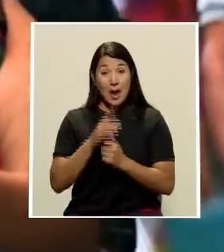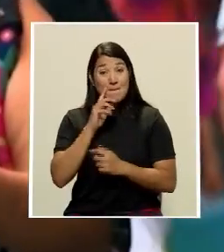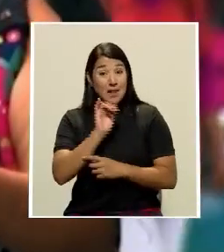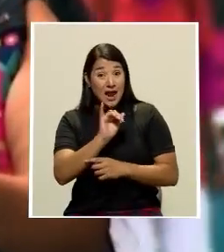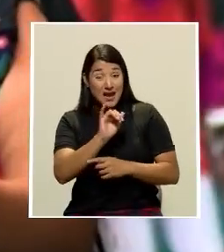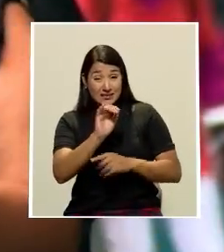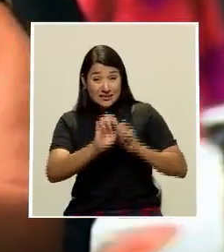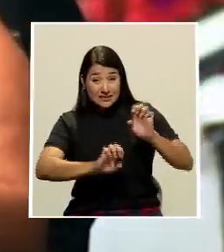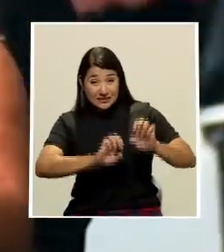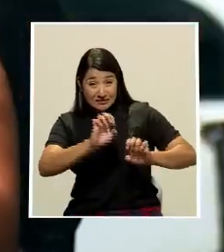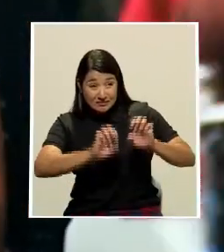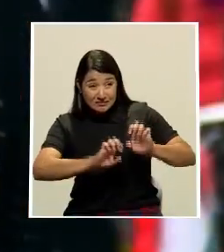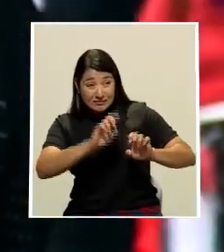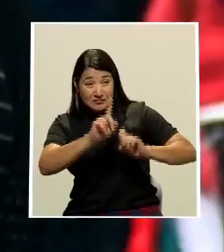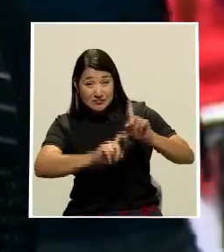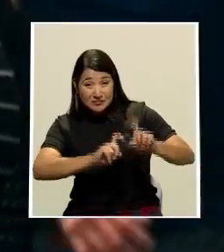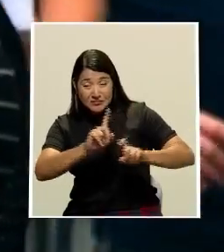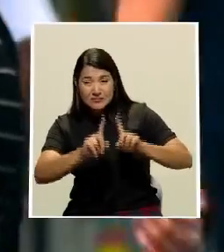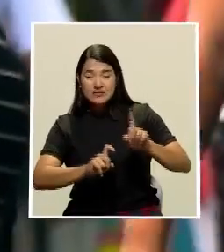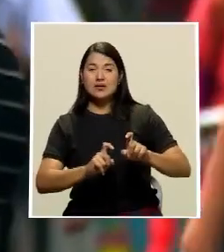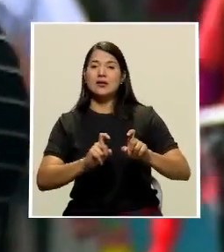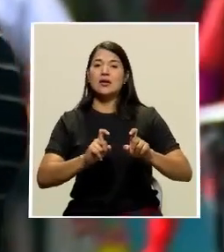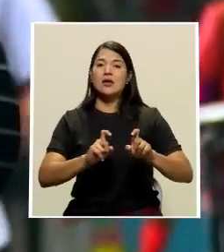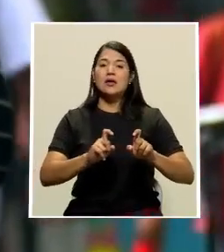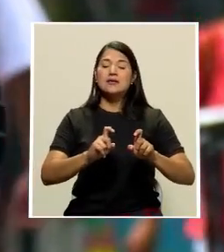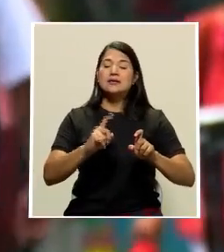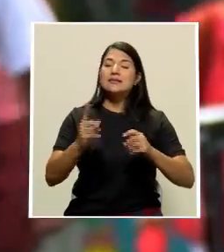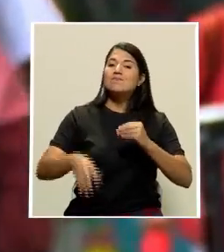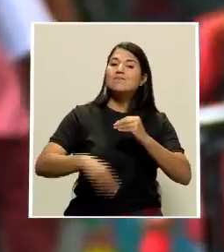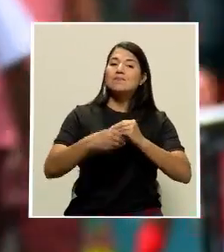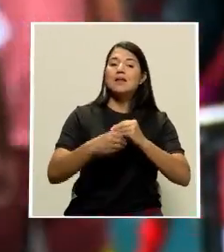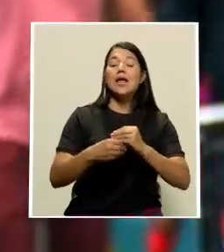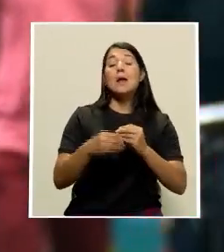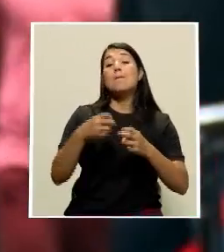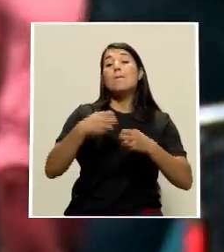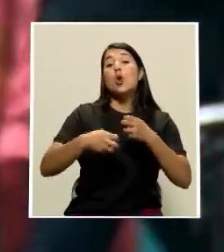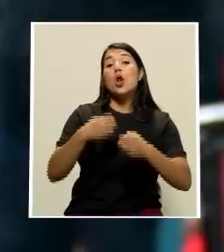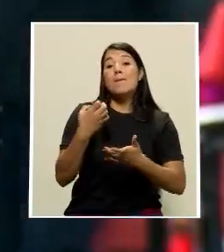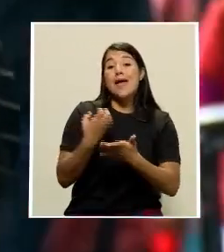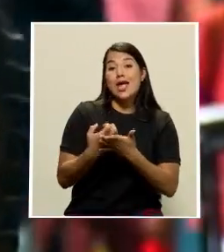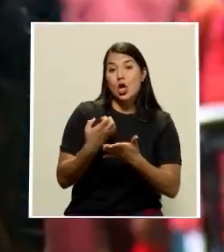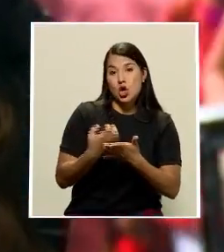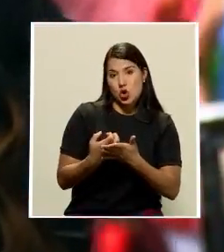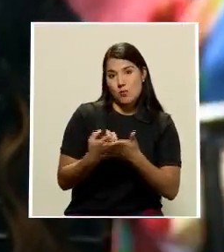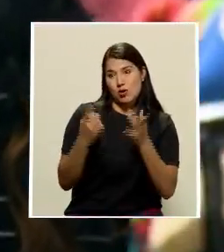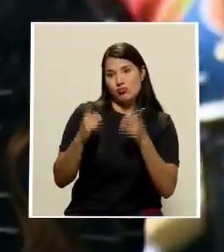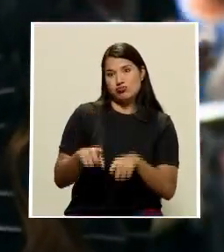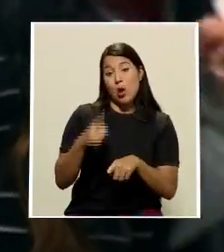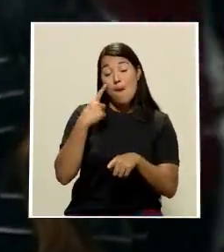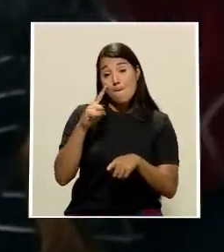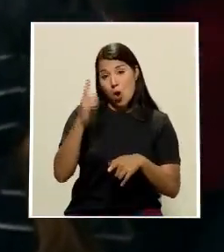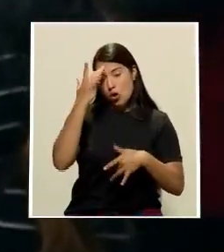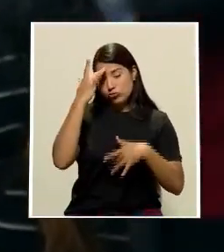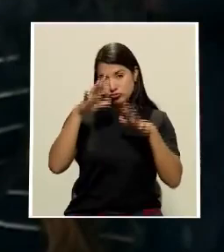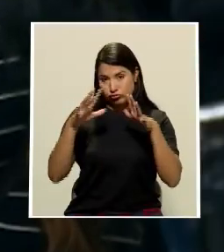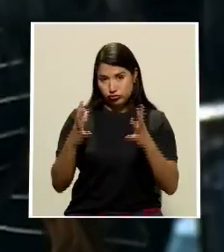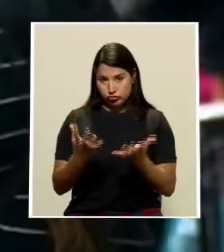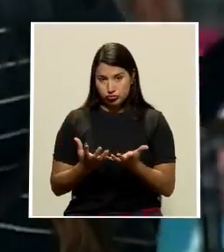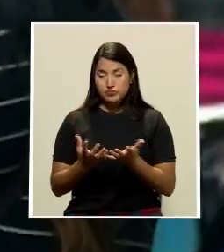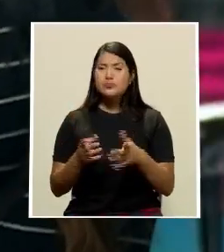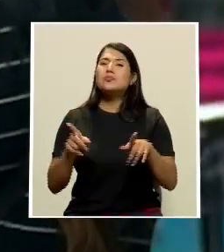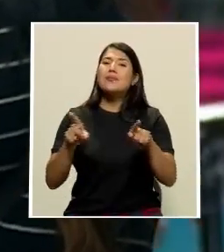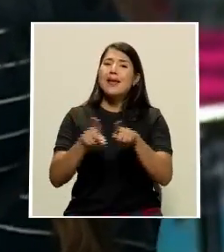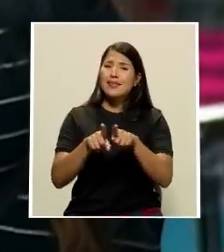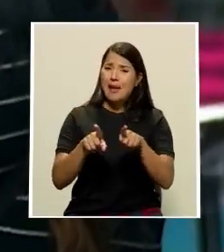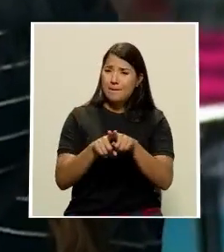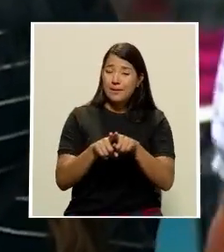en consideración el impacto económico que ha tenido la pandemia en el país. Otro de los hallazgos que revela el estudio es una disminución